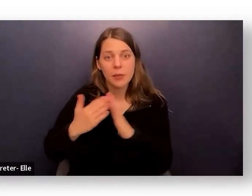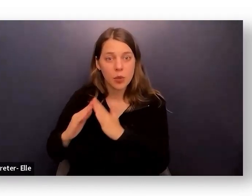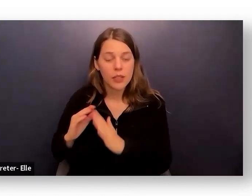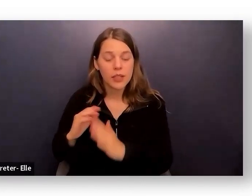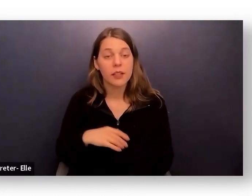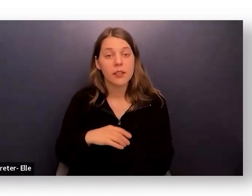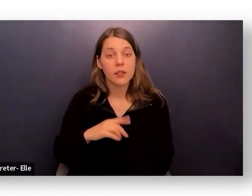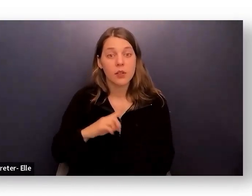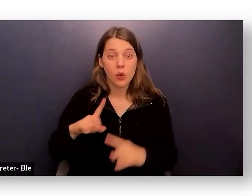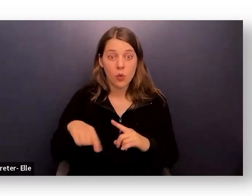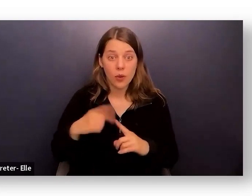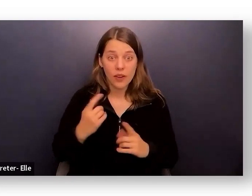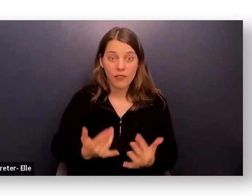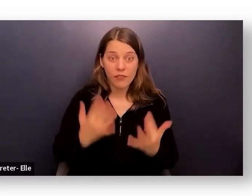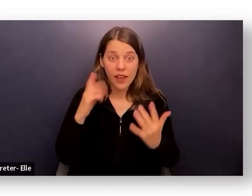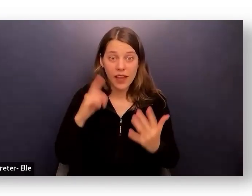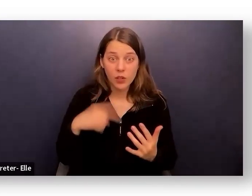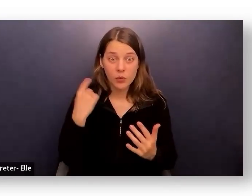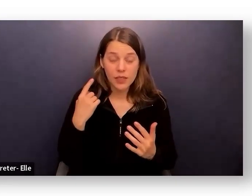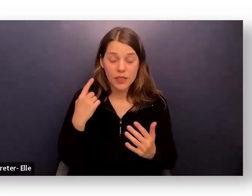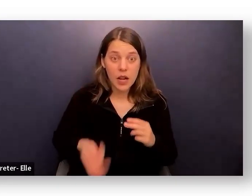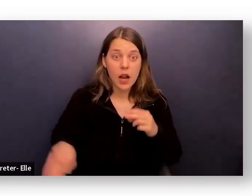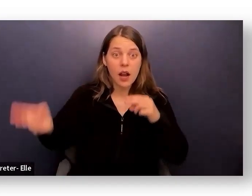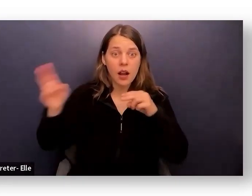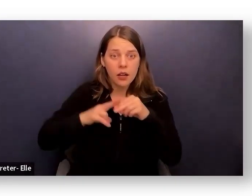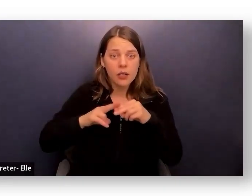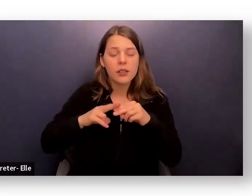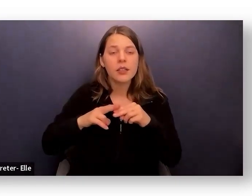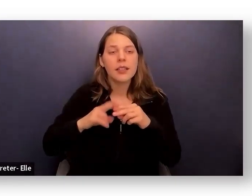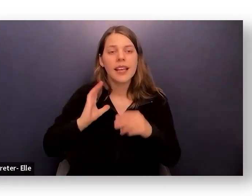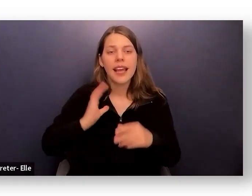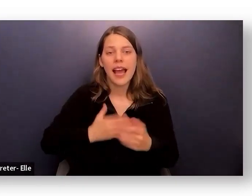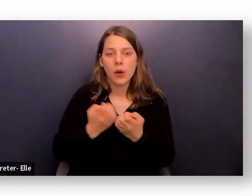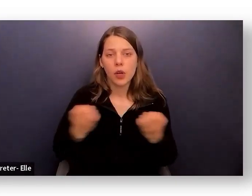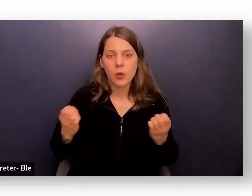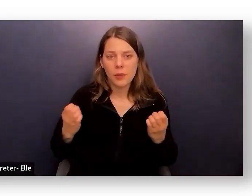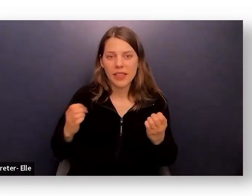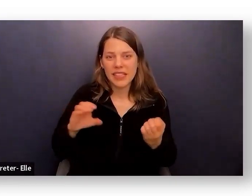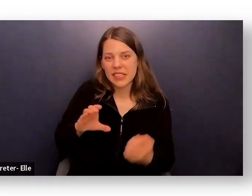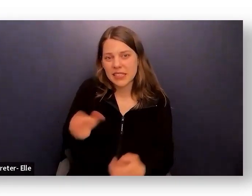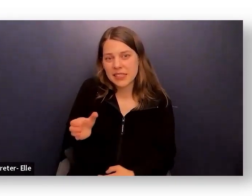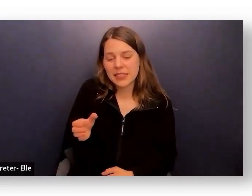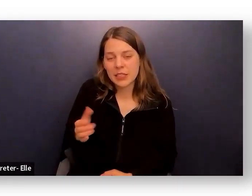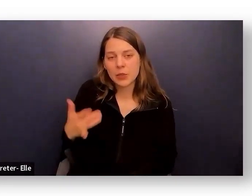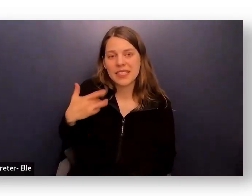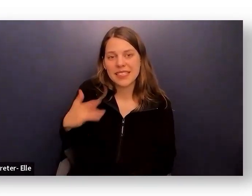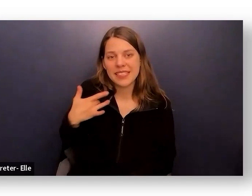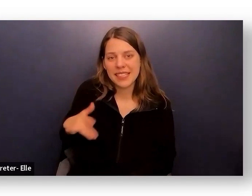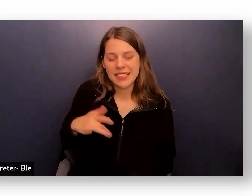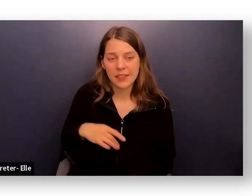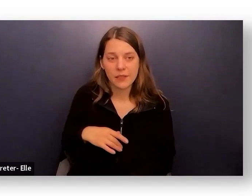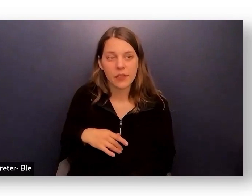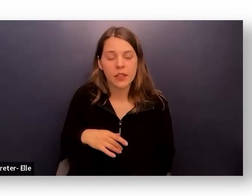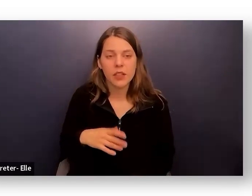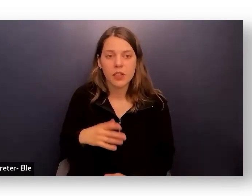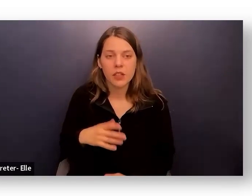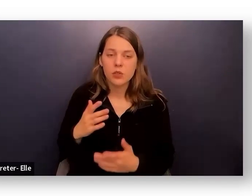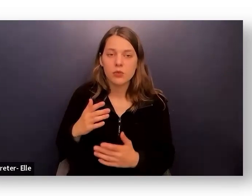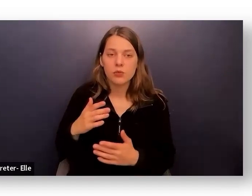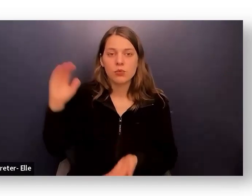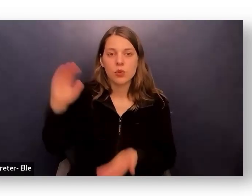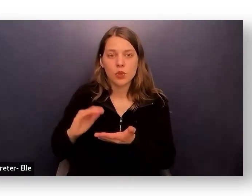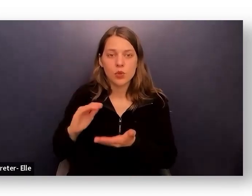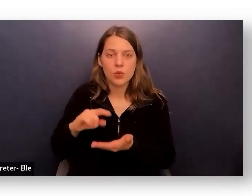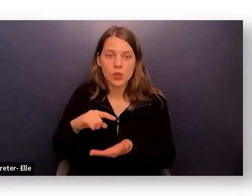los cuidados donde viven. Cuando el riesgo de incendios forestales es elevado, es posible que conozcamos algunos de nuestros equipos con configuraciones